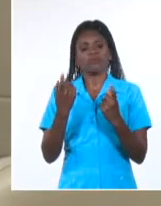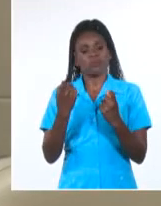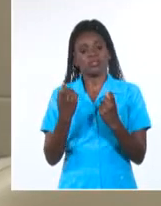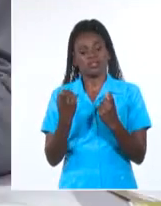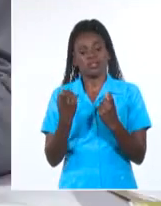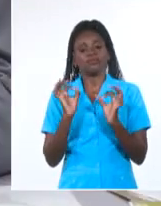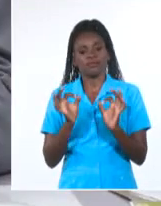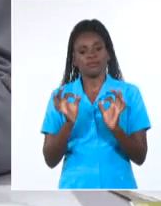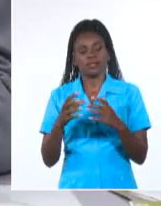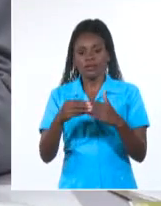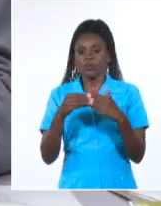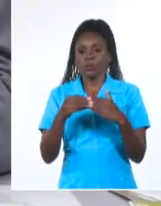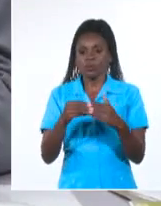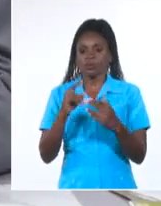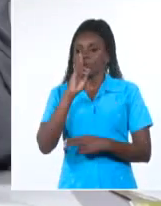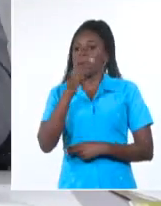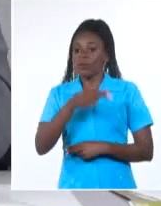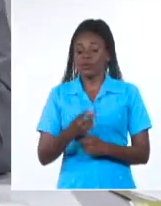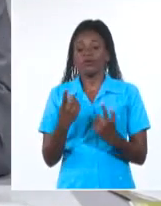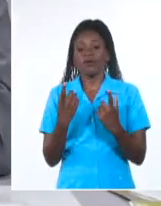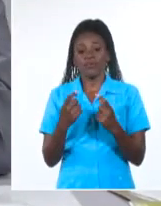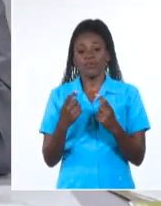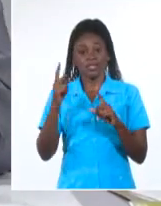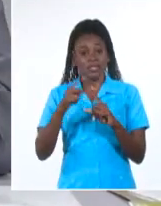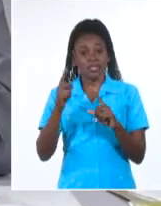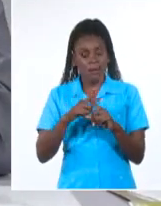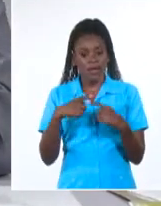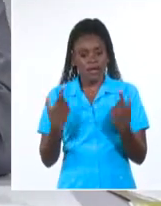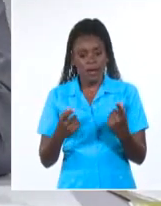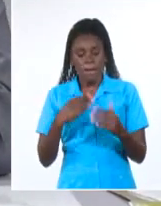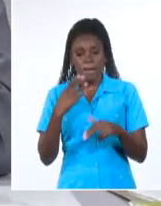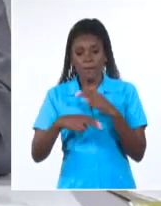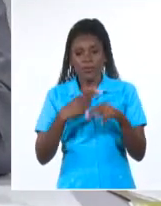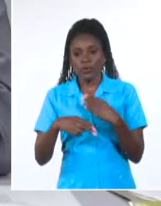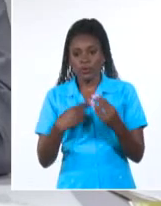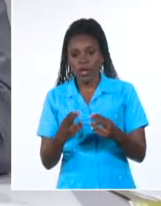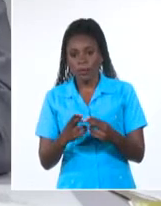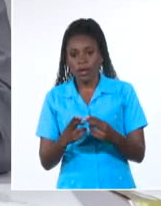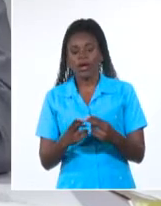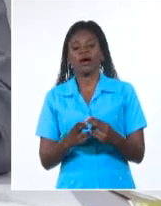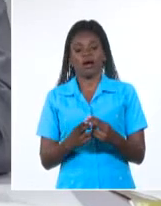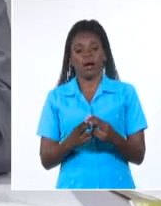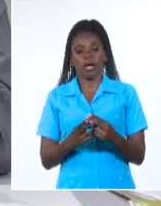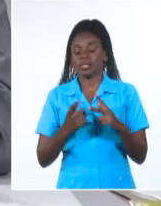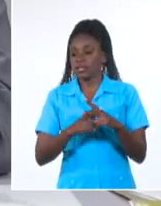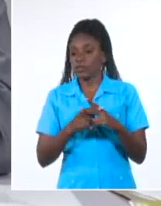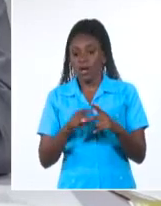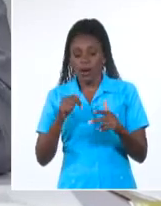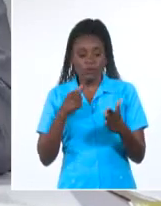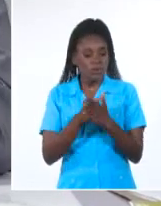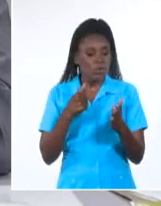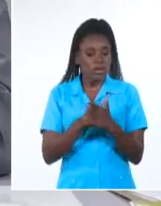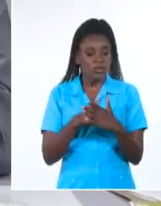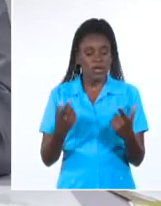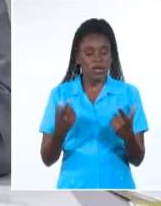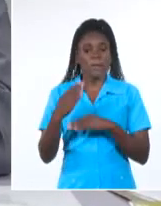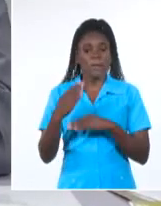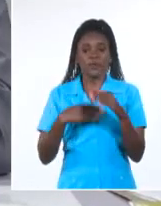falta combustible, pero los temas de saneamiento es uno de los problemas que está impactando grandemente en todas